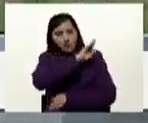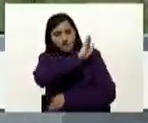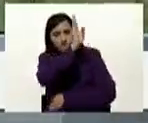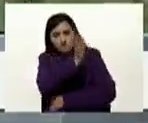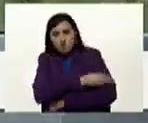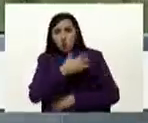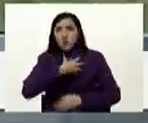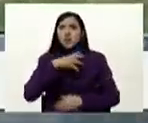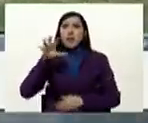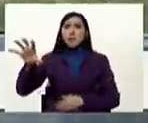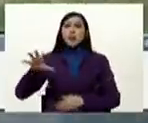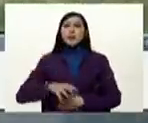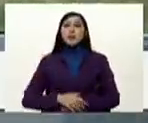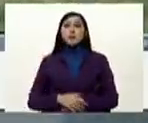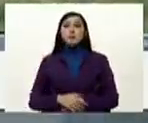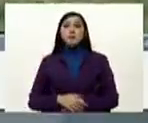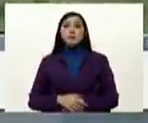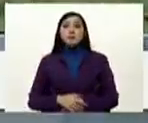la patria.